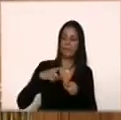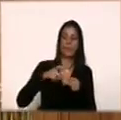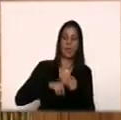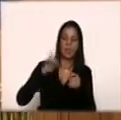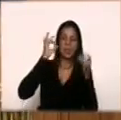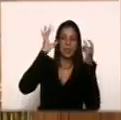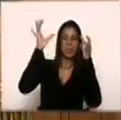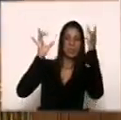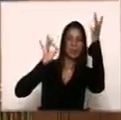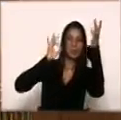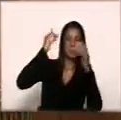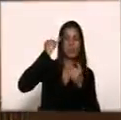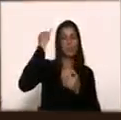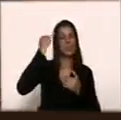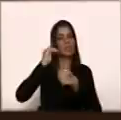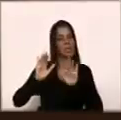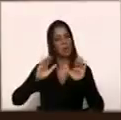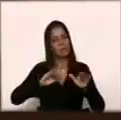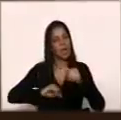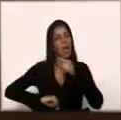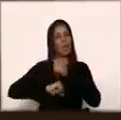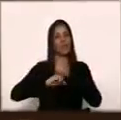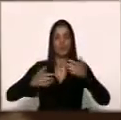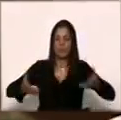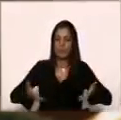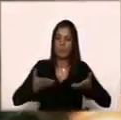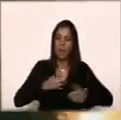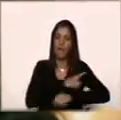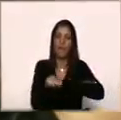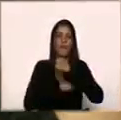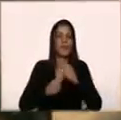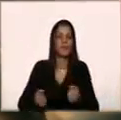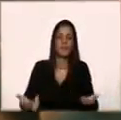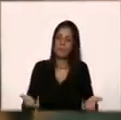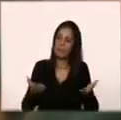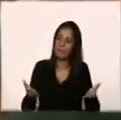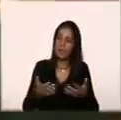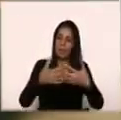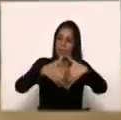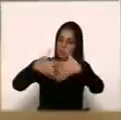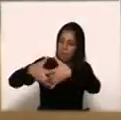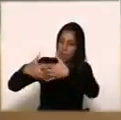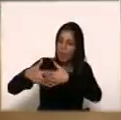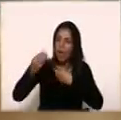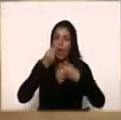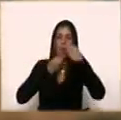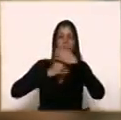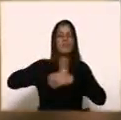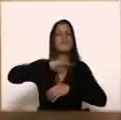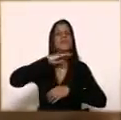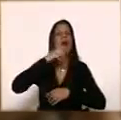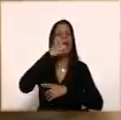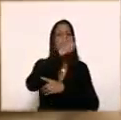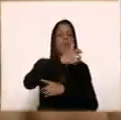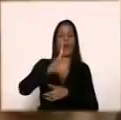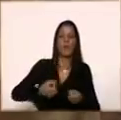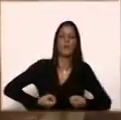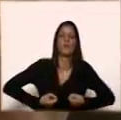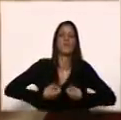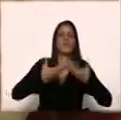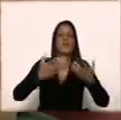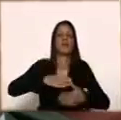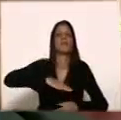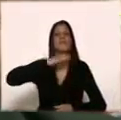aporte, poniendo su grano de arena para que nadie le niegue al pueblo los bienes a los cuales tiene derecho y